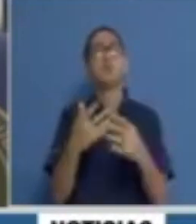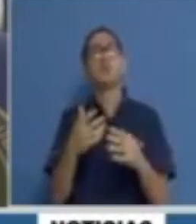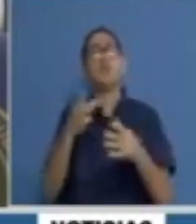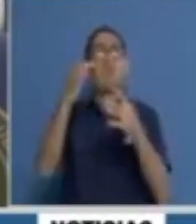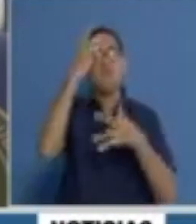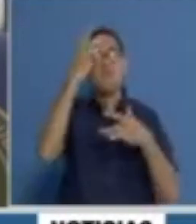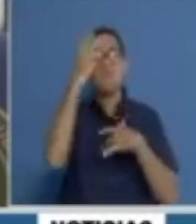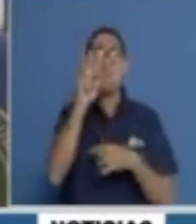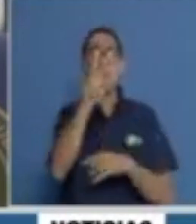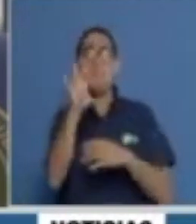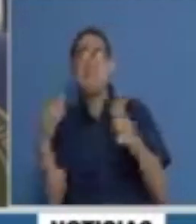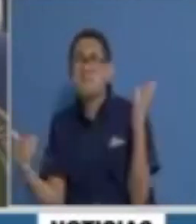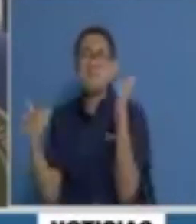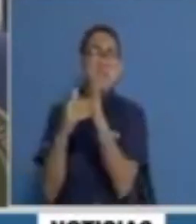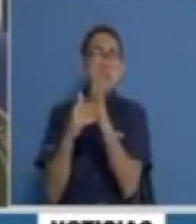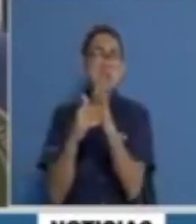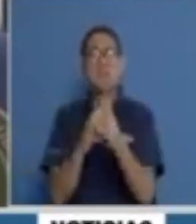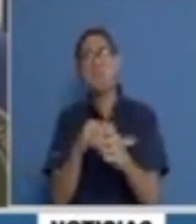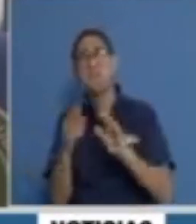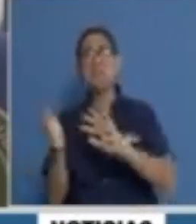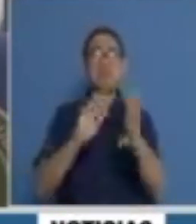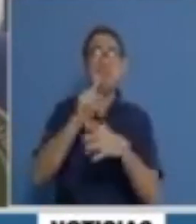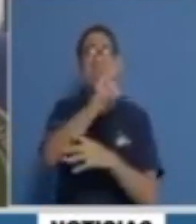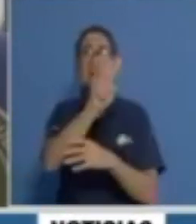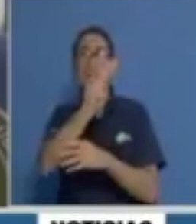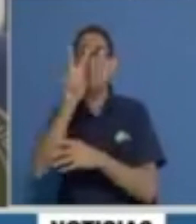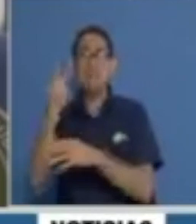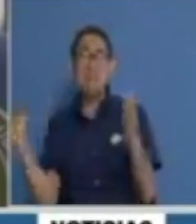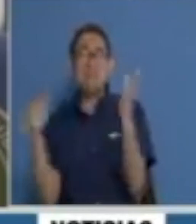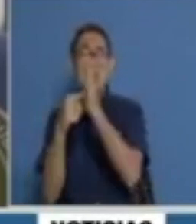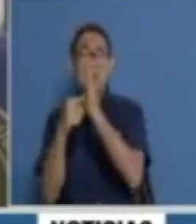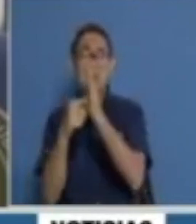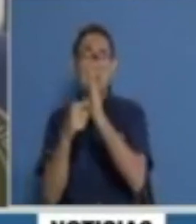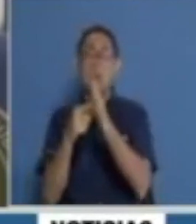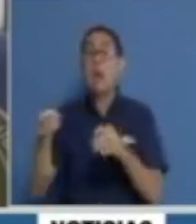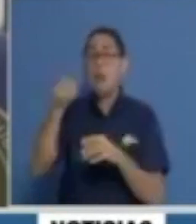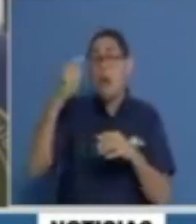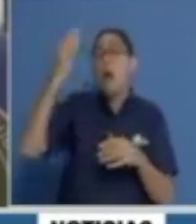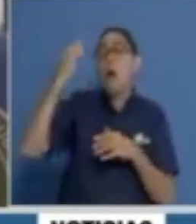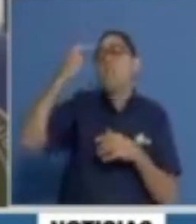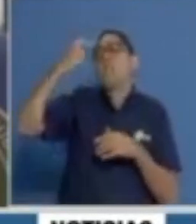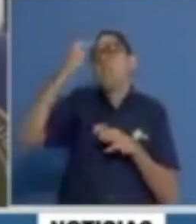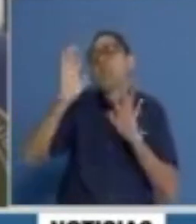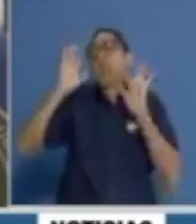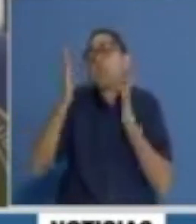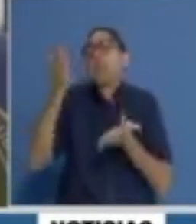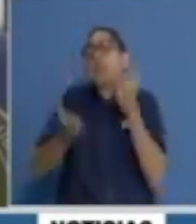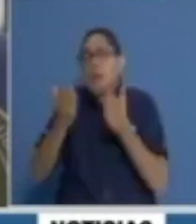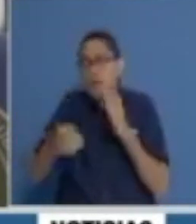COVID entre 24.000 y 122.000. La definición aquí correspondía a casos que fueran a